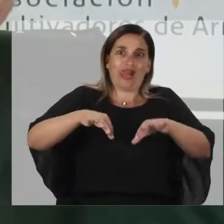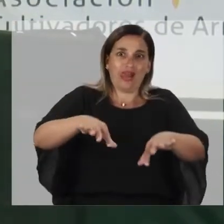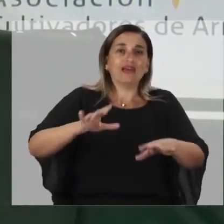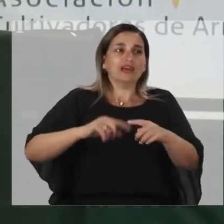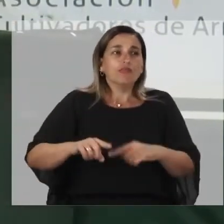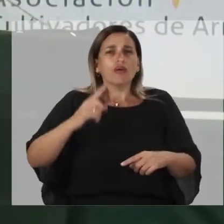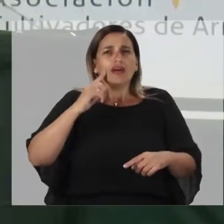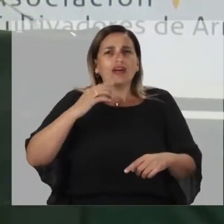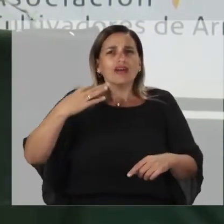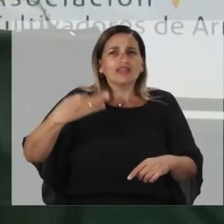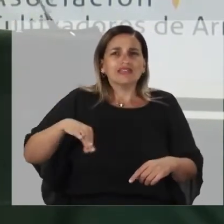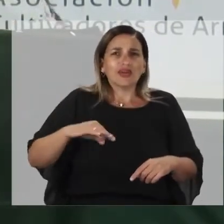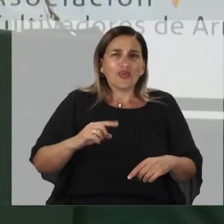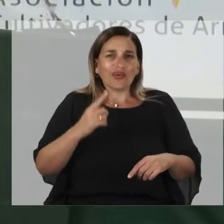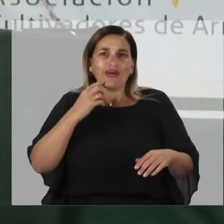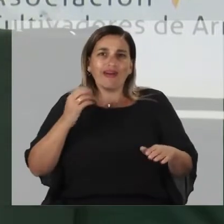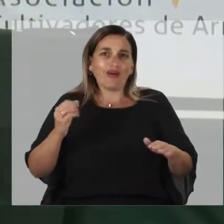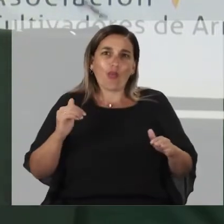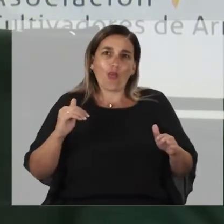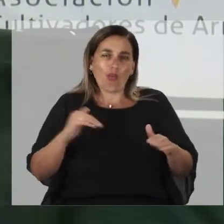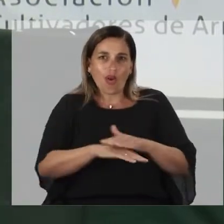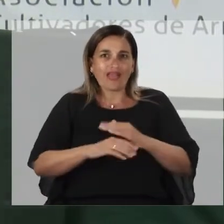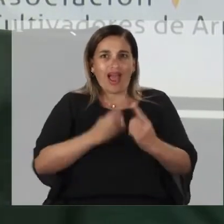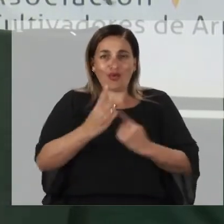Esperemos. ¿Se ahorran algunos sueldos? Seguro.